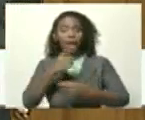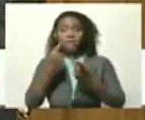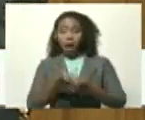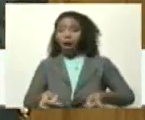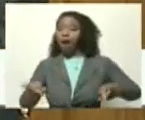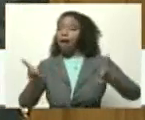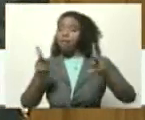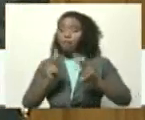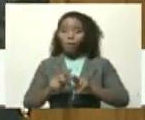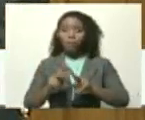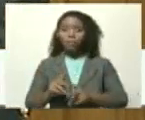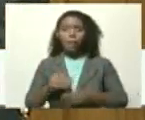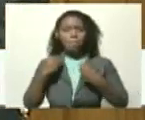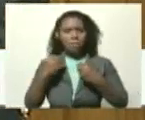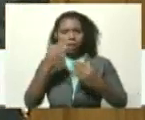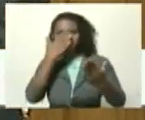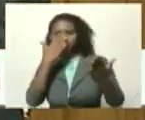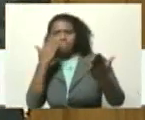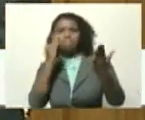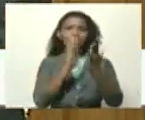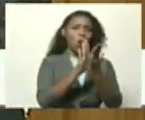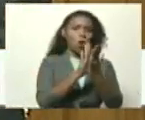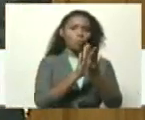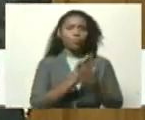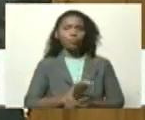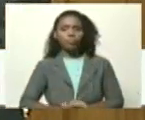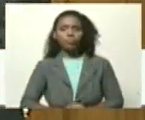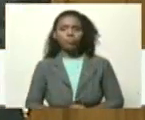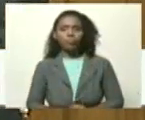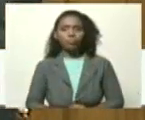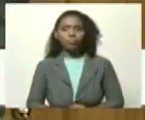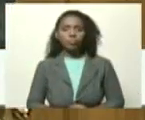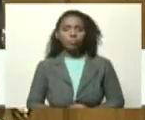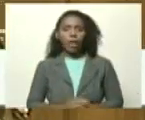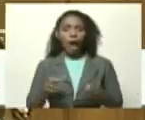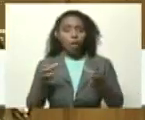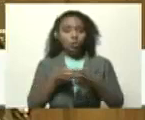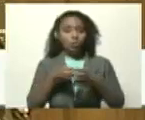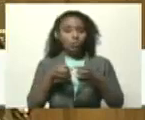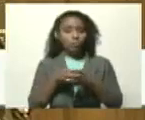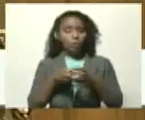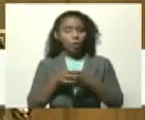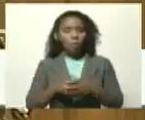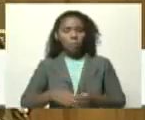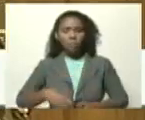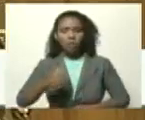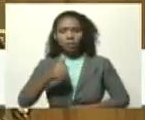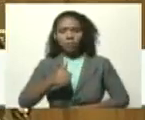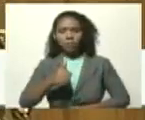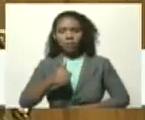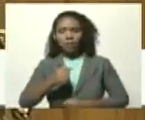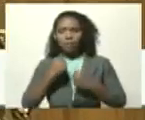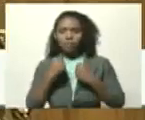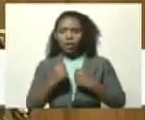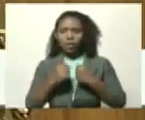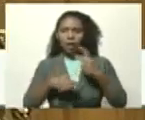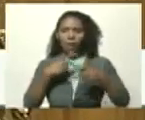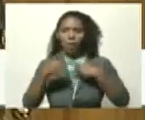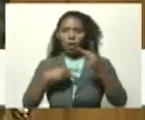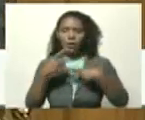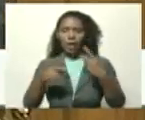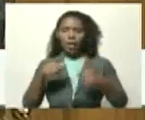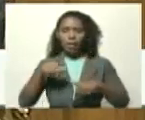valentía para enfrentarse a los sectores más deleznables de la política